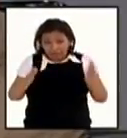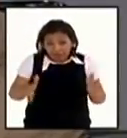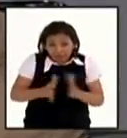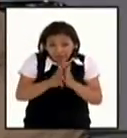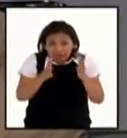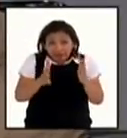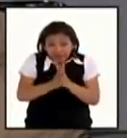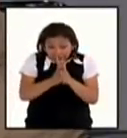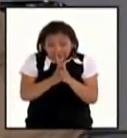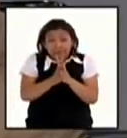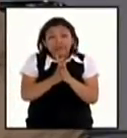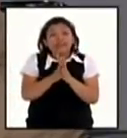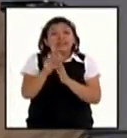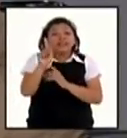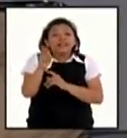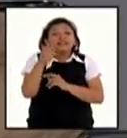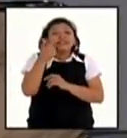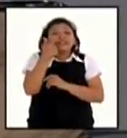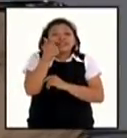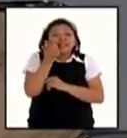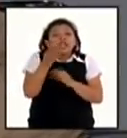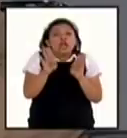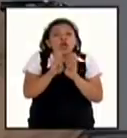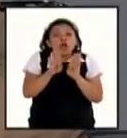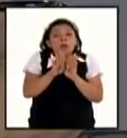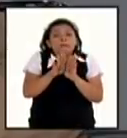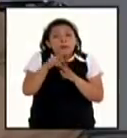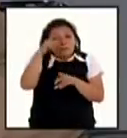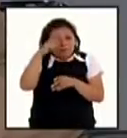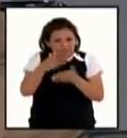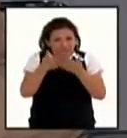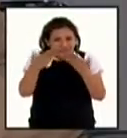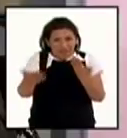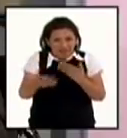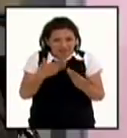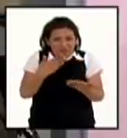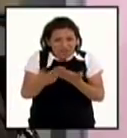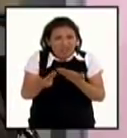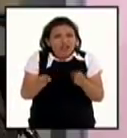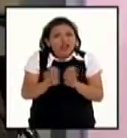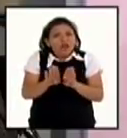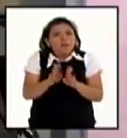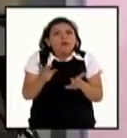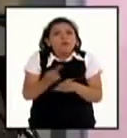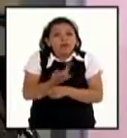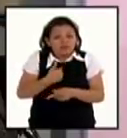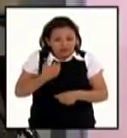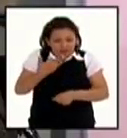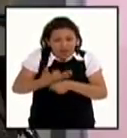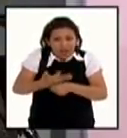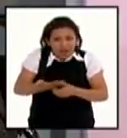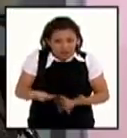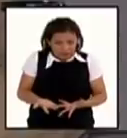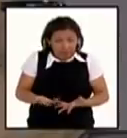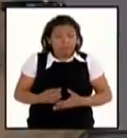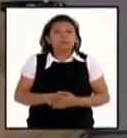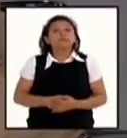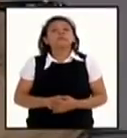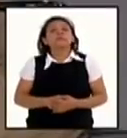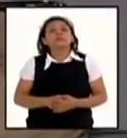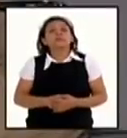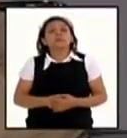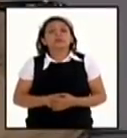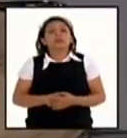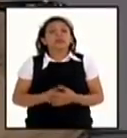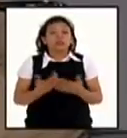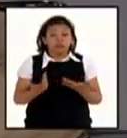resolviendo cómo van a construir el México que hoy tenemos aquí enfrente nuestro, ¿no? En donde estamos. Entonces,